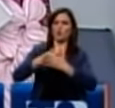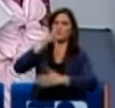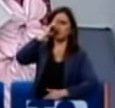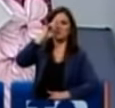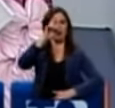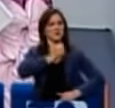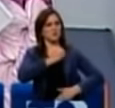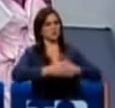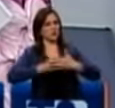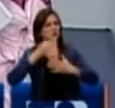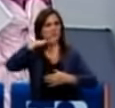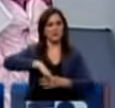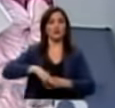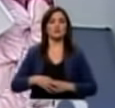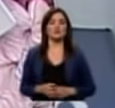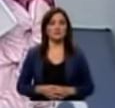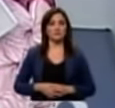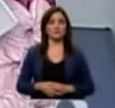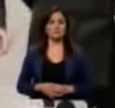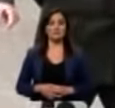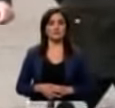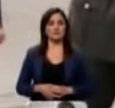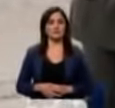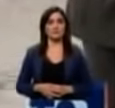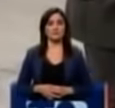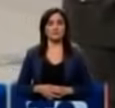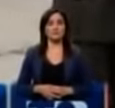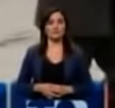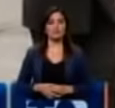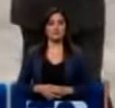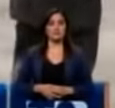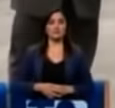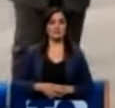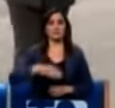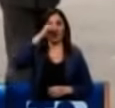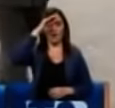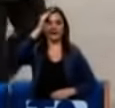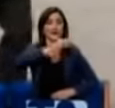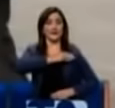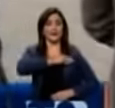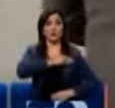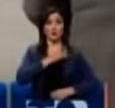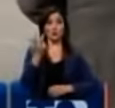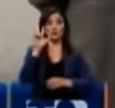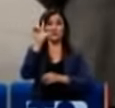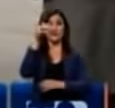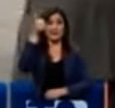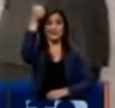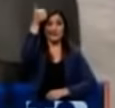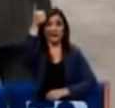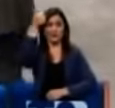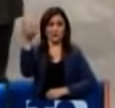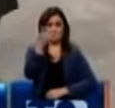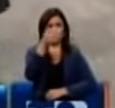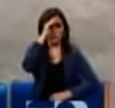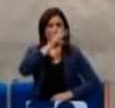proceso electoral en la segunda vuelta. En tres días el Ejército Nacional tuvo tres comandantes. Este lunes